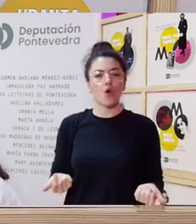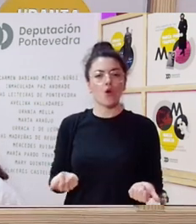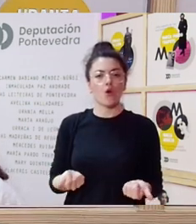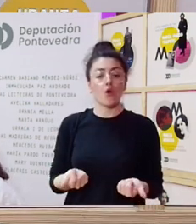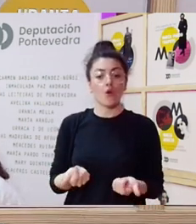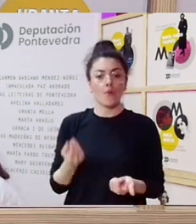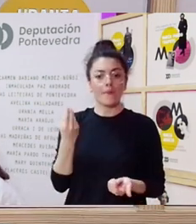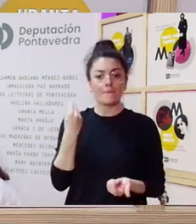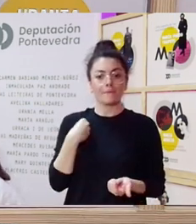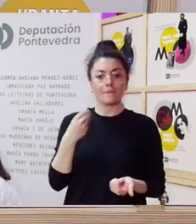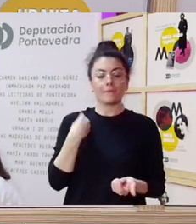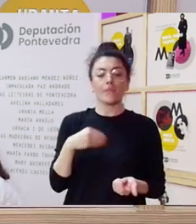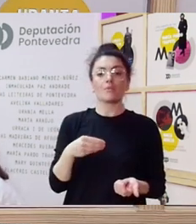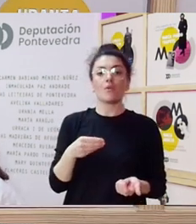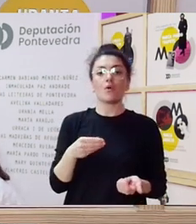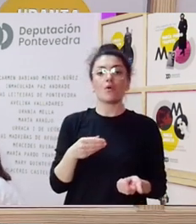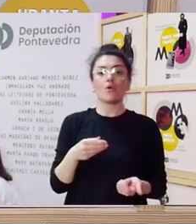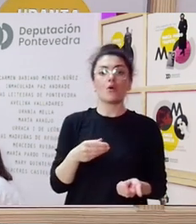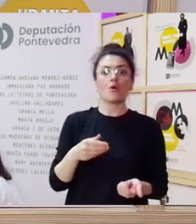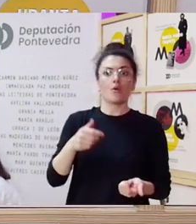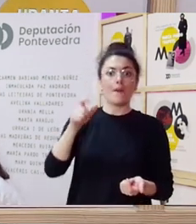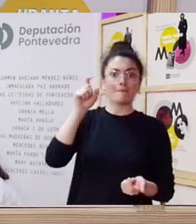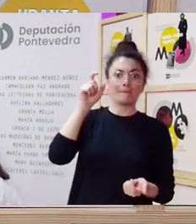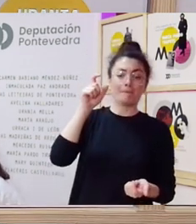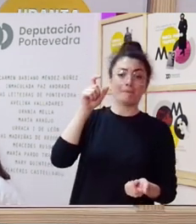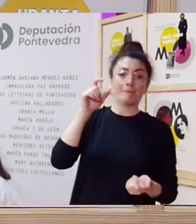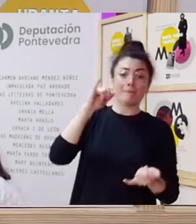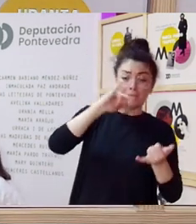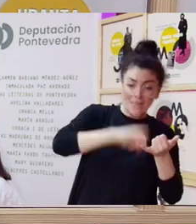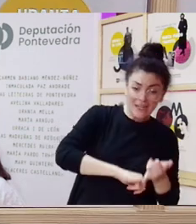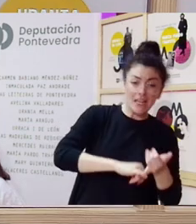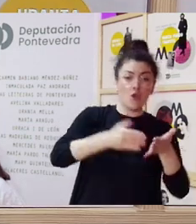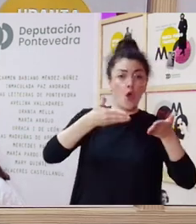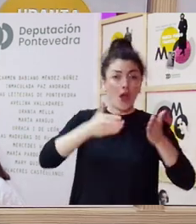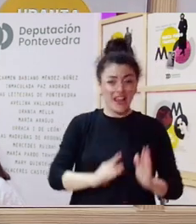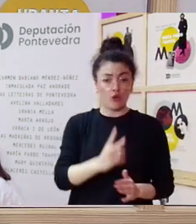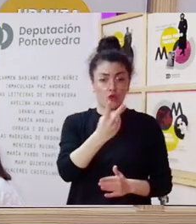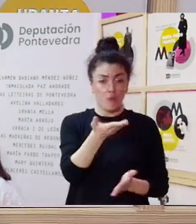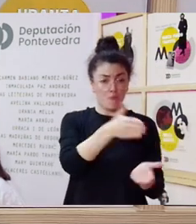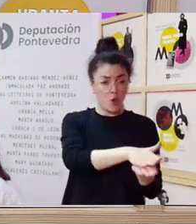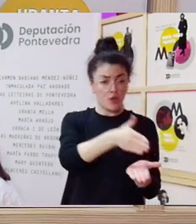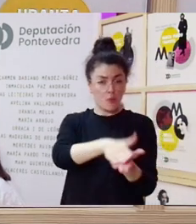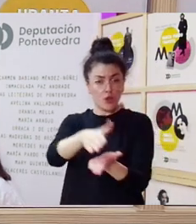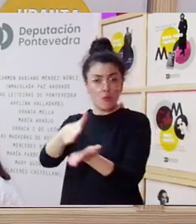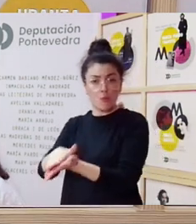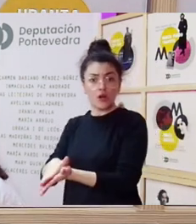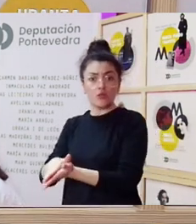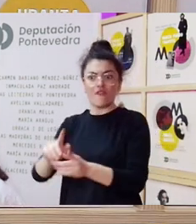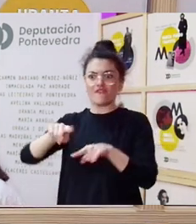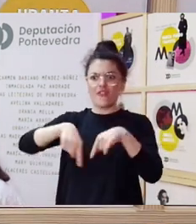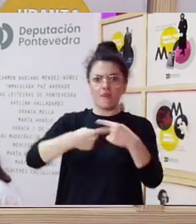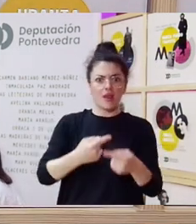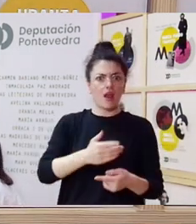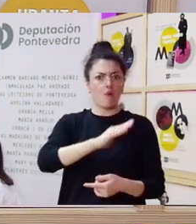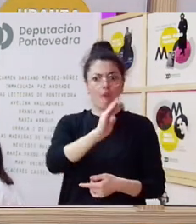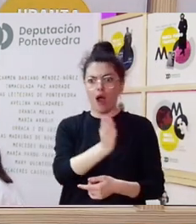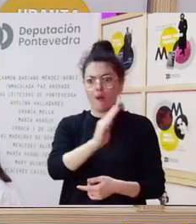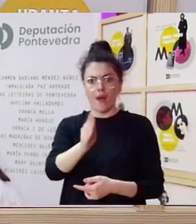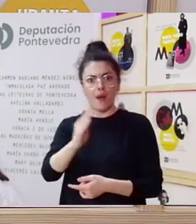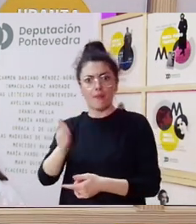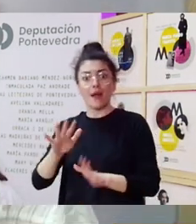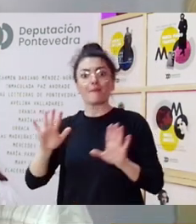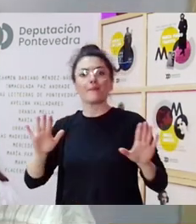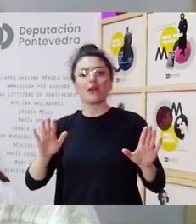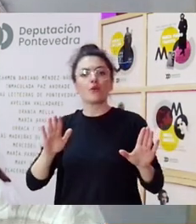matan a Víctor Fraiz, tres dos fillos, unha familia completamente significada, co bando republicano, pero hai